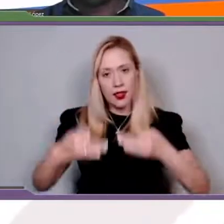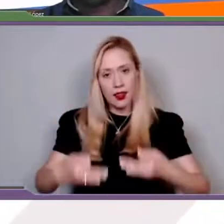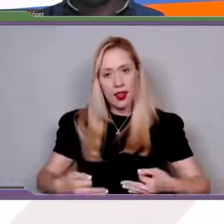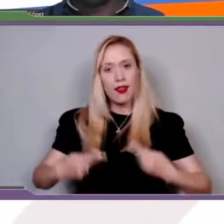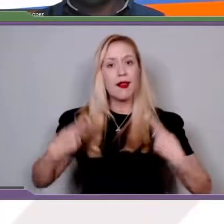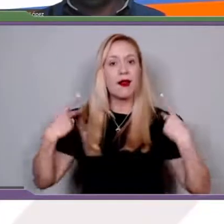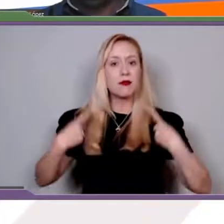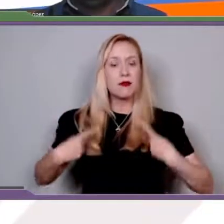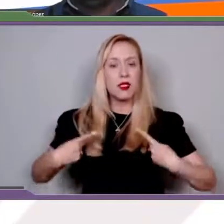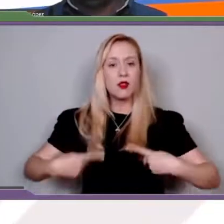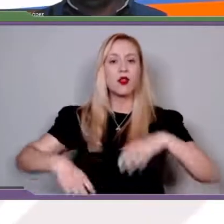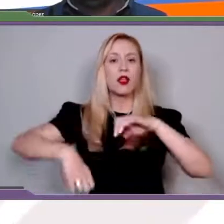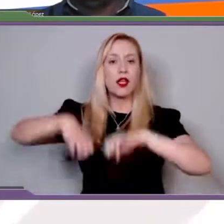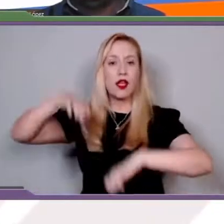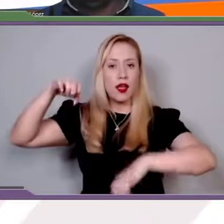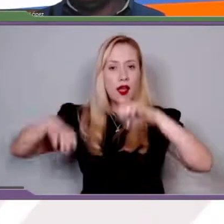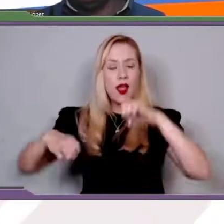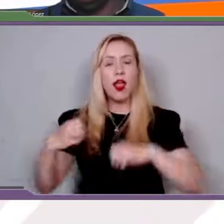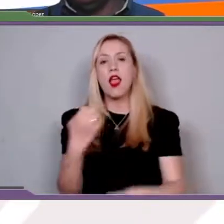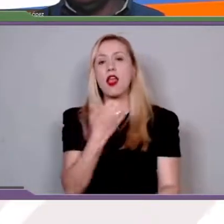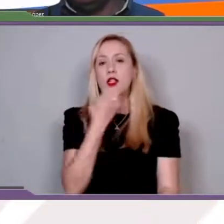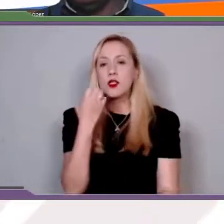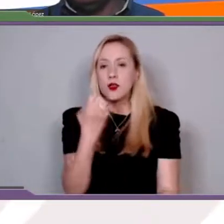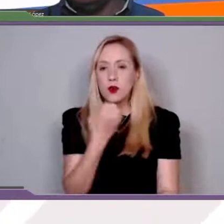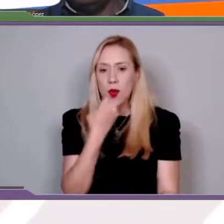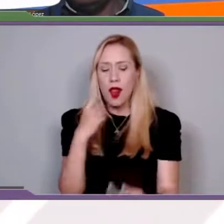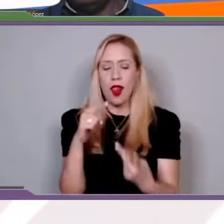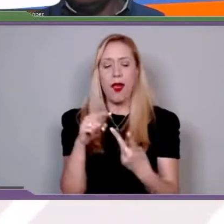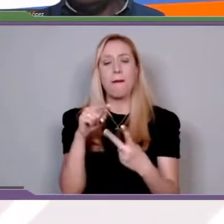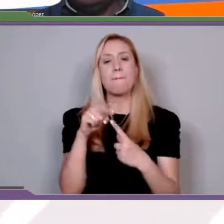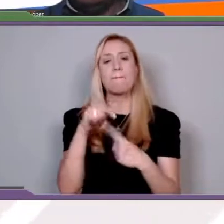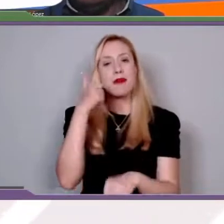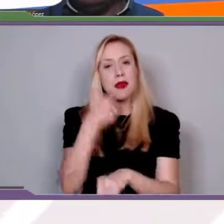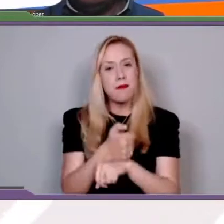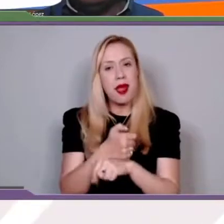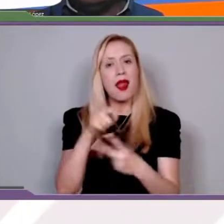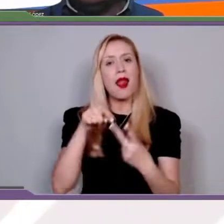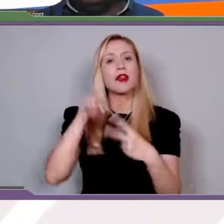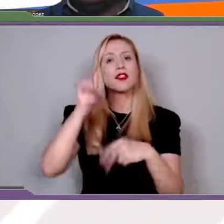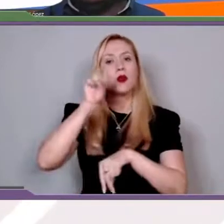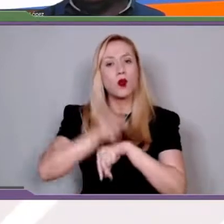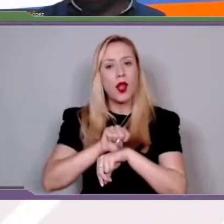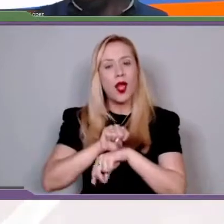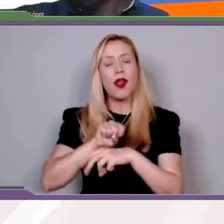mayores desde el sistema escolar, desde primaria, secundaria,